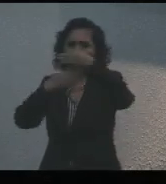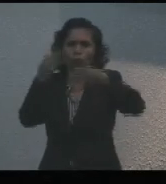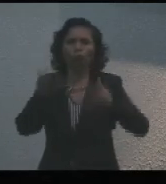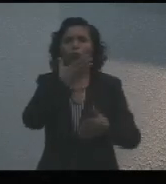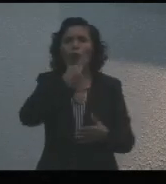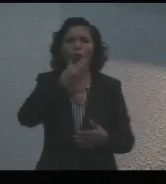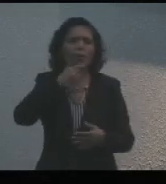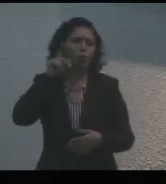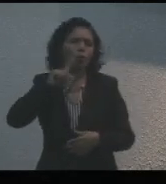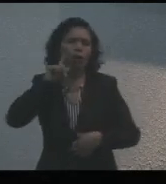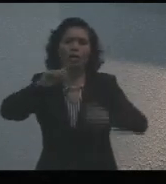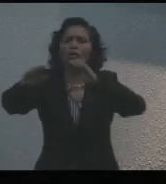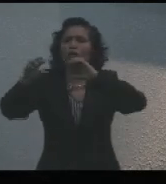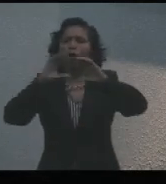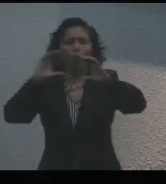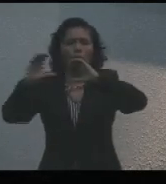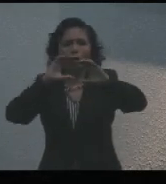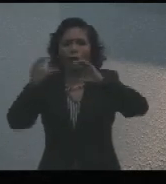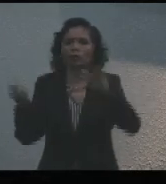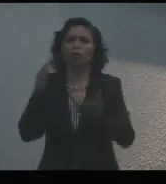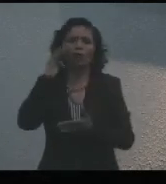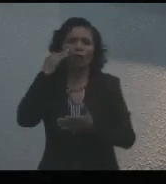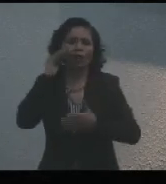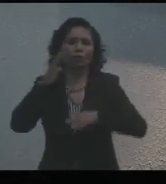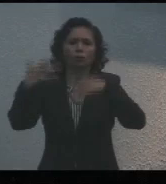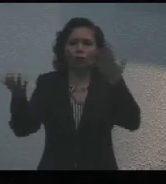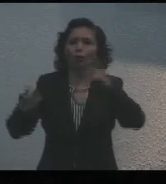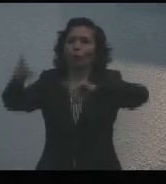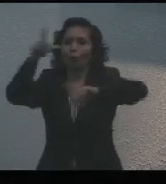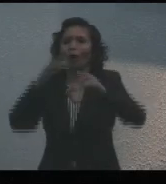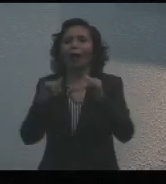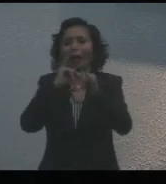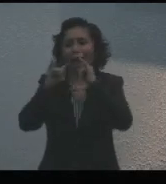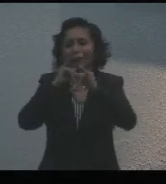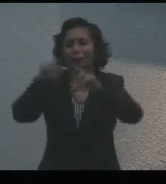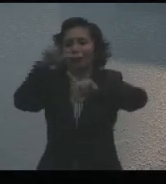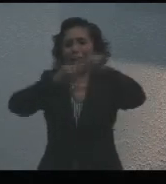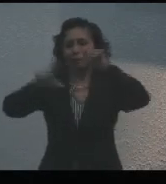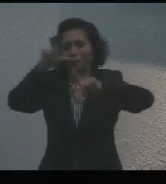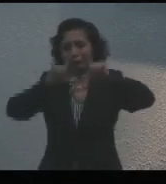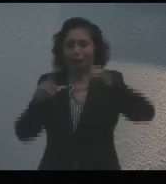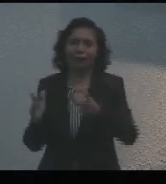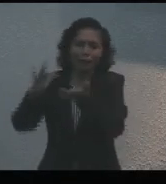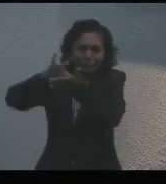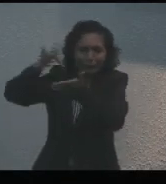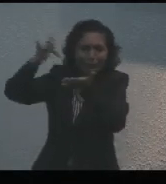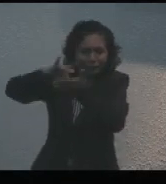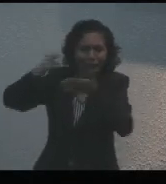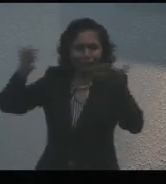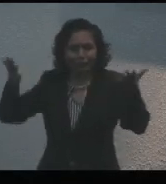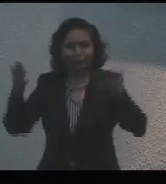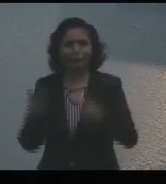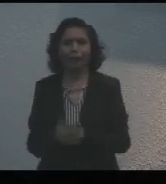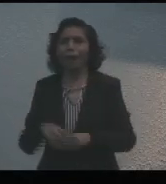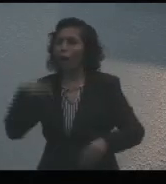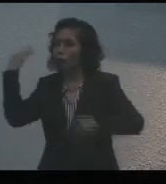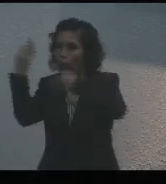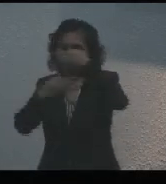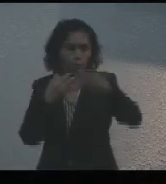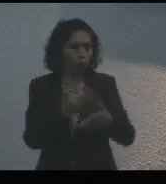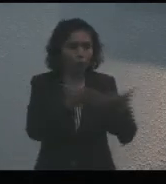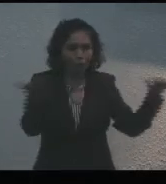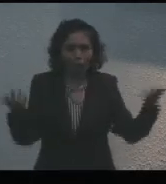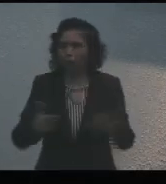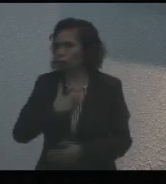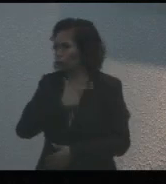medios de comunicación, muchas gracias a nuestra compañera en la lengua de señas, gracias por hacerlo posible, a todas y cada uno, me da